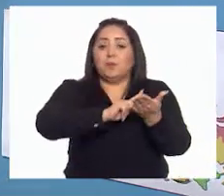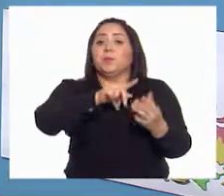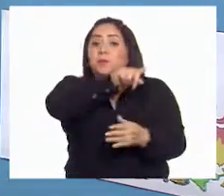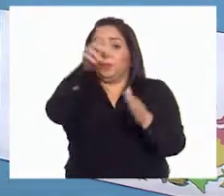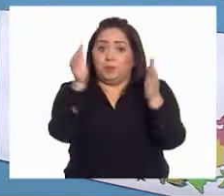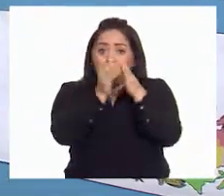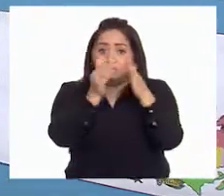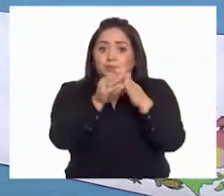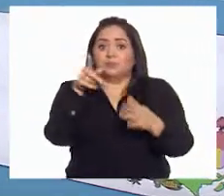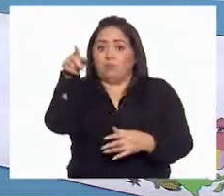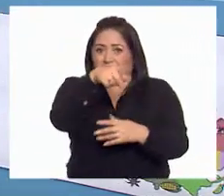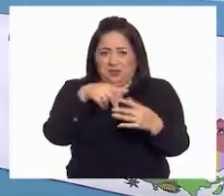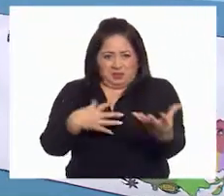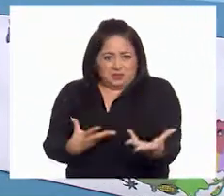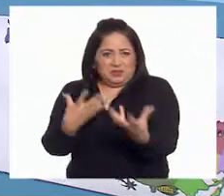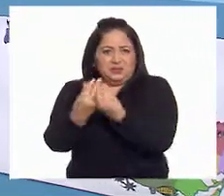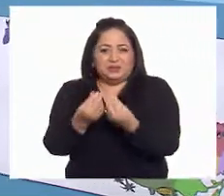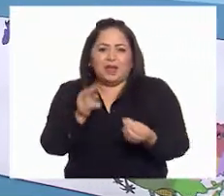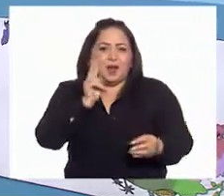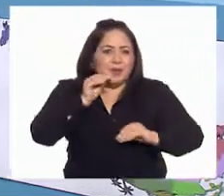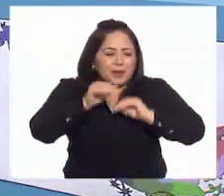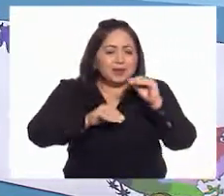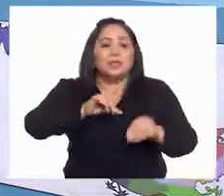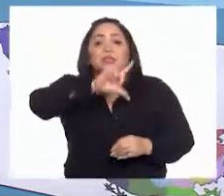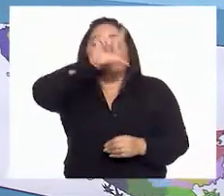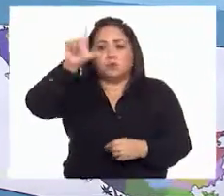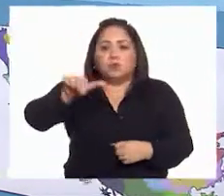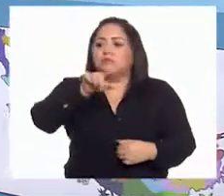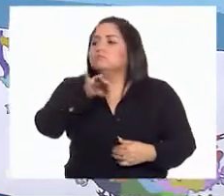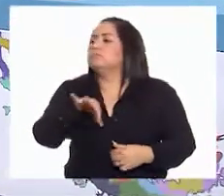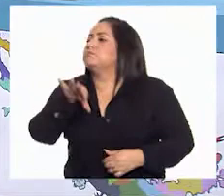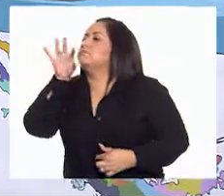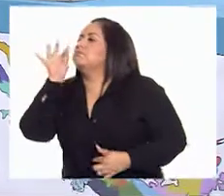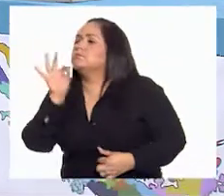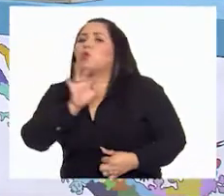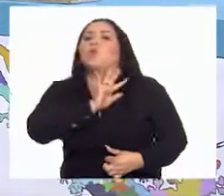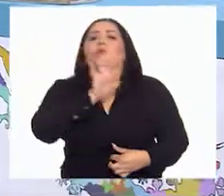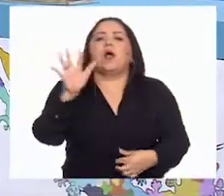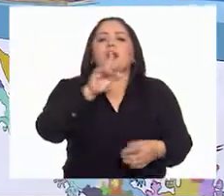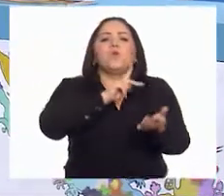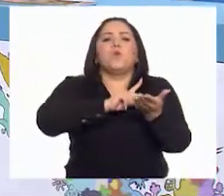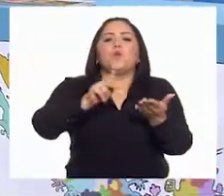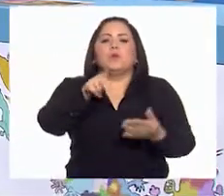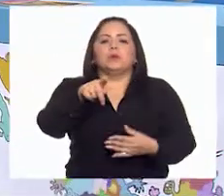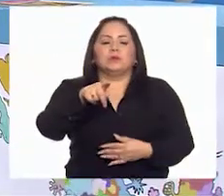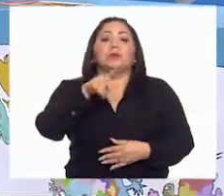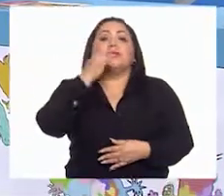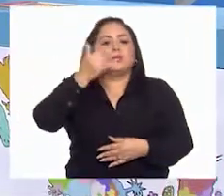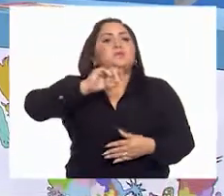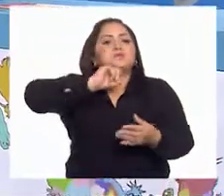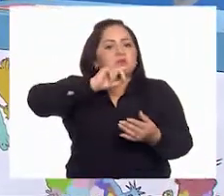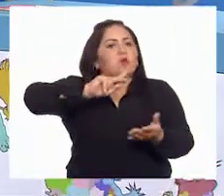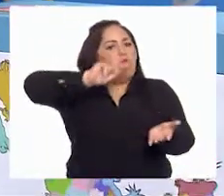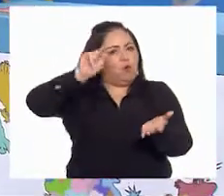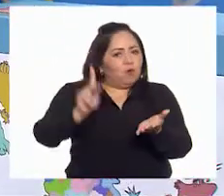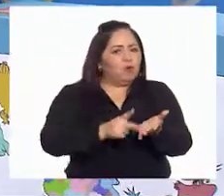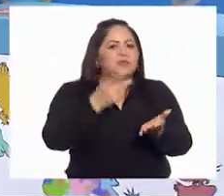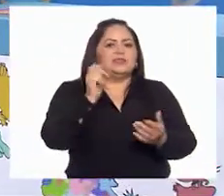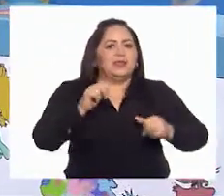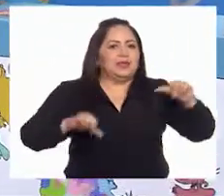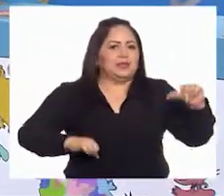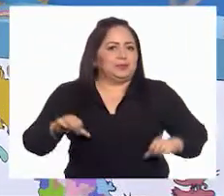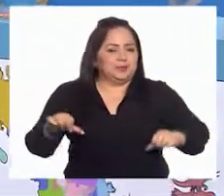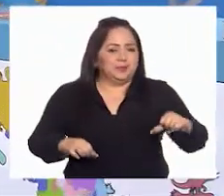casa, hagan con nosotras el ejercicio y después seleccionen algunos poemas a su alcance y repitan en ellos las